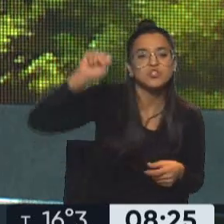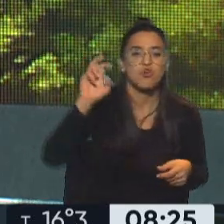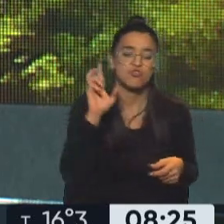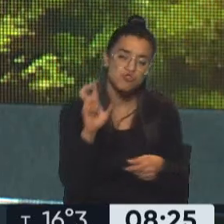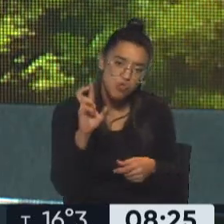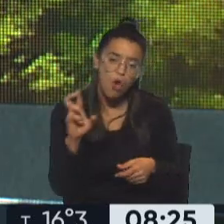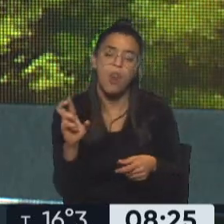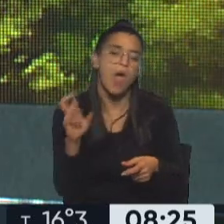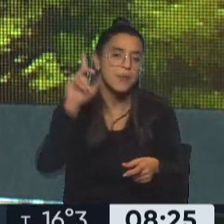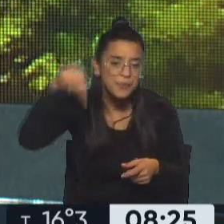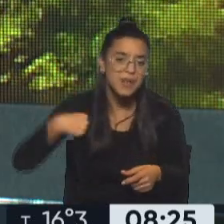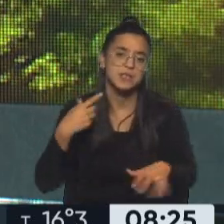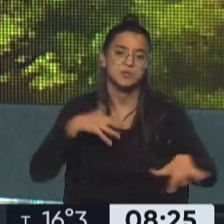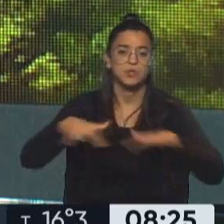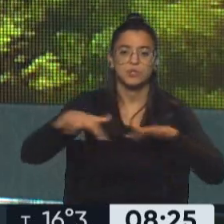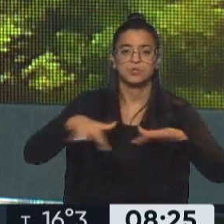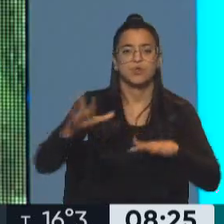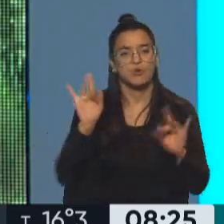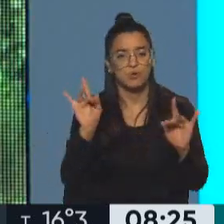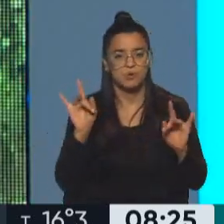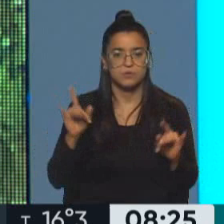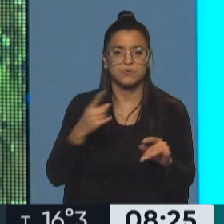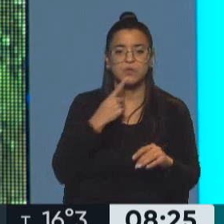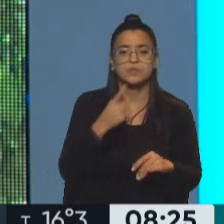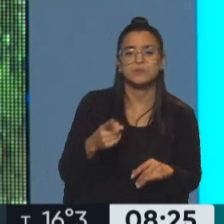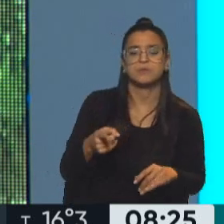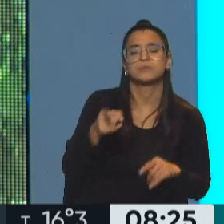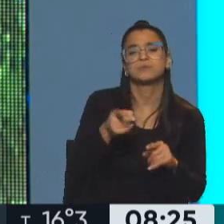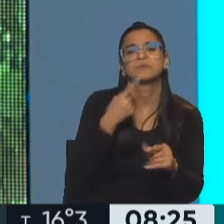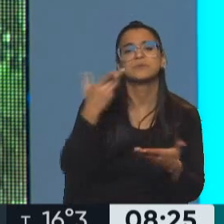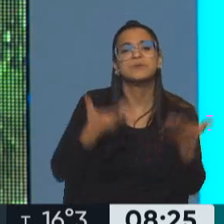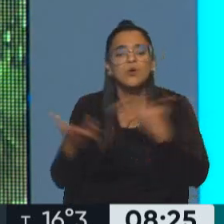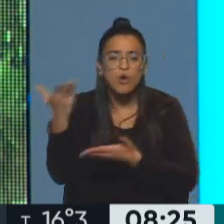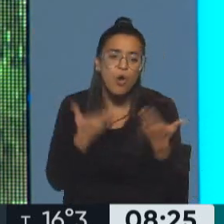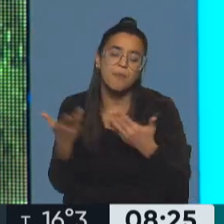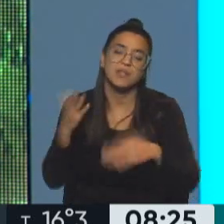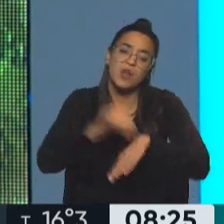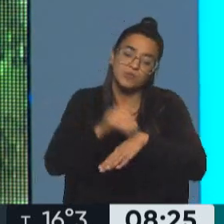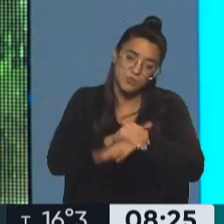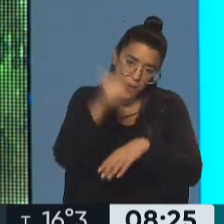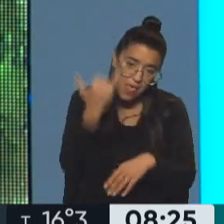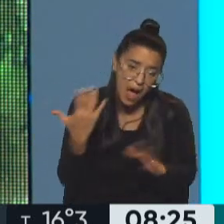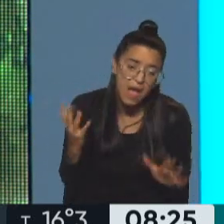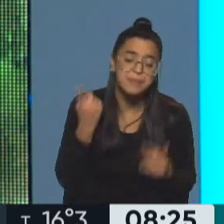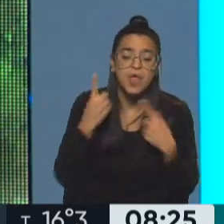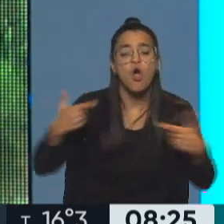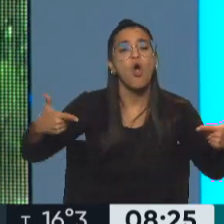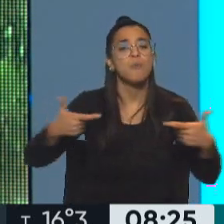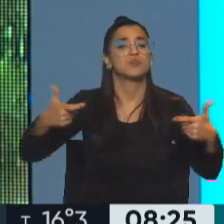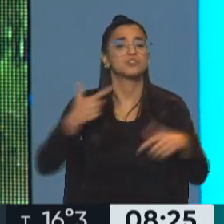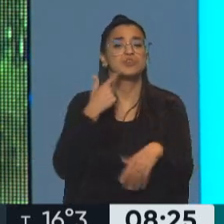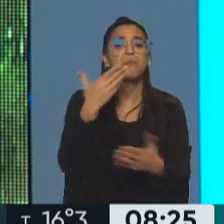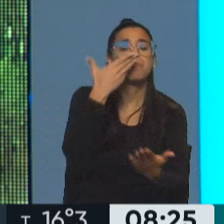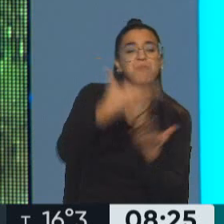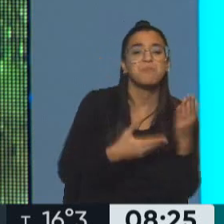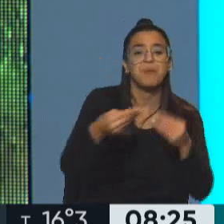que se transforman en una situación muy compleja. Sí, claro que hay responsabilidades compartidas, pero también es cierto que desde que la oposición rechazó el